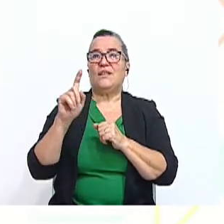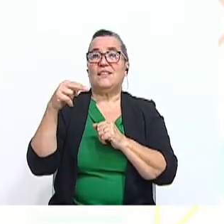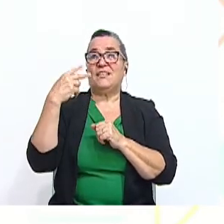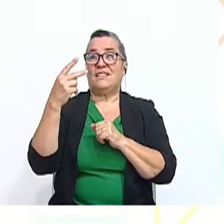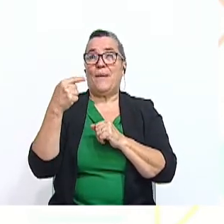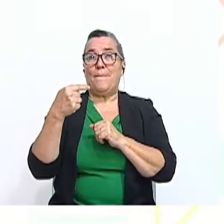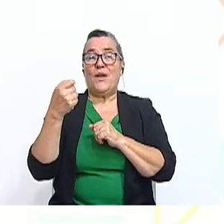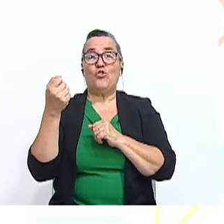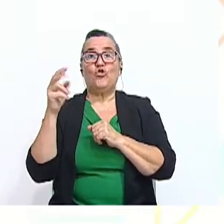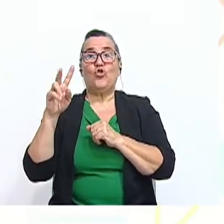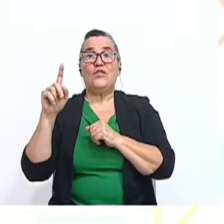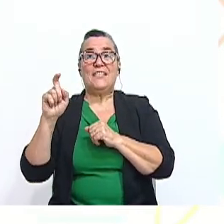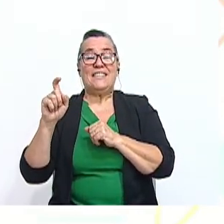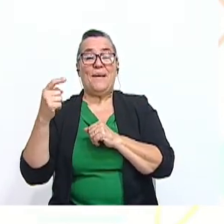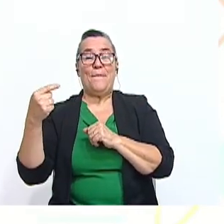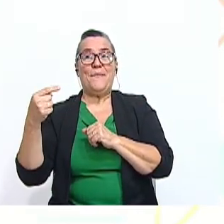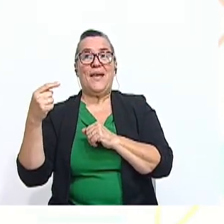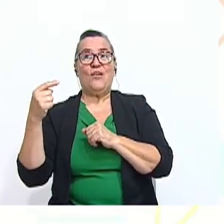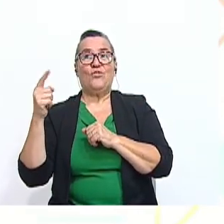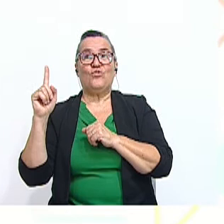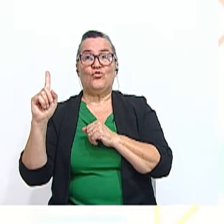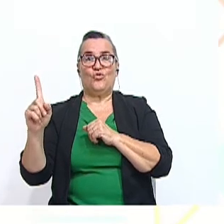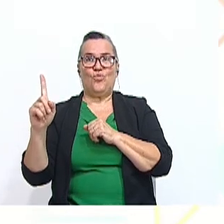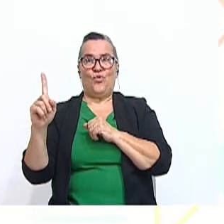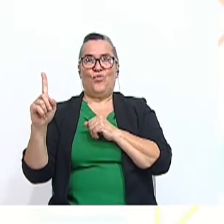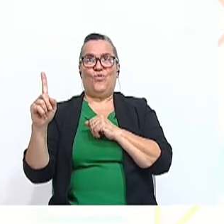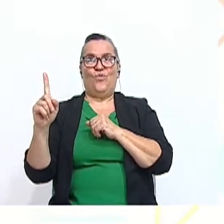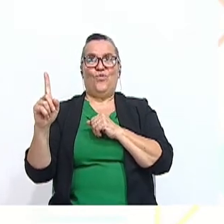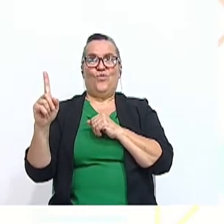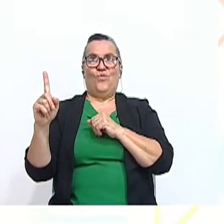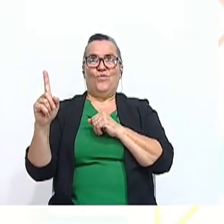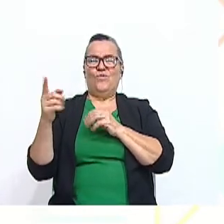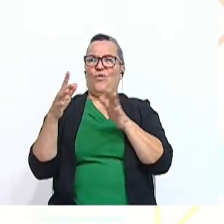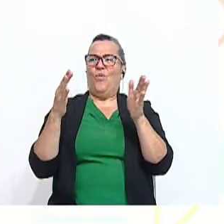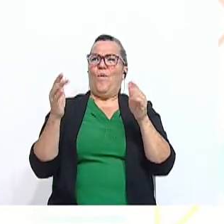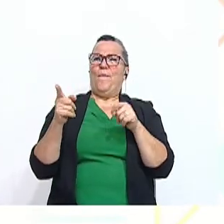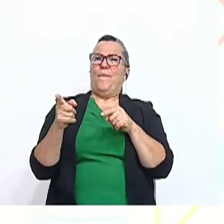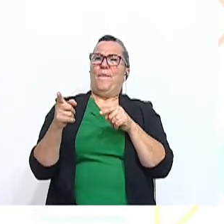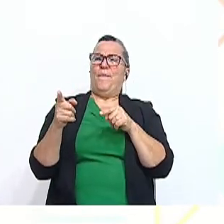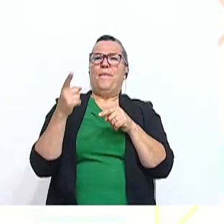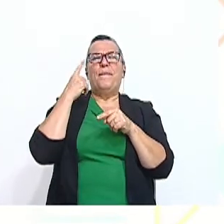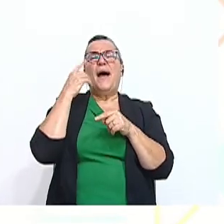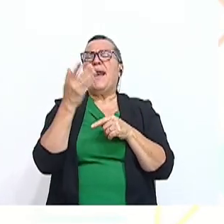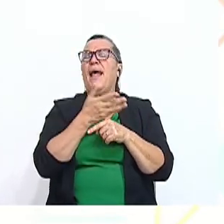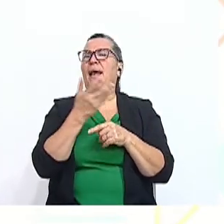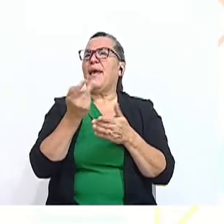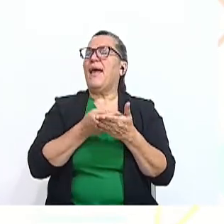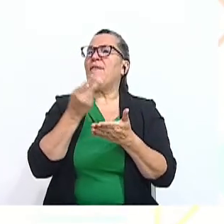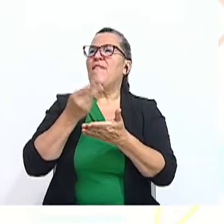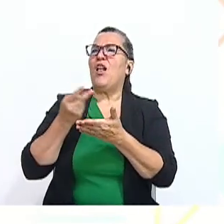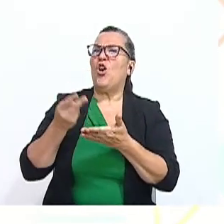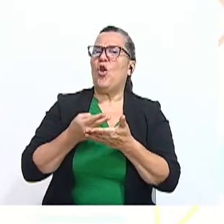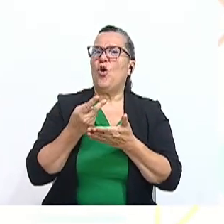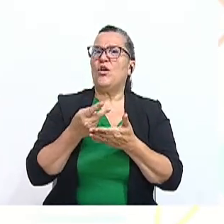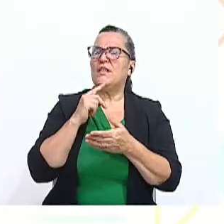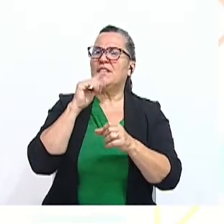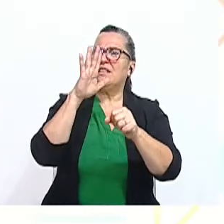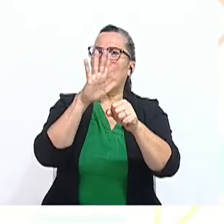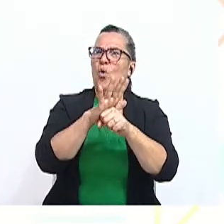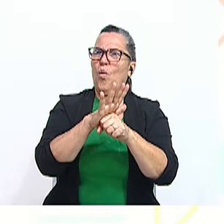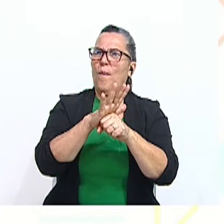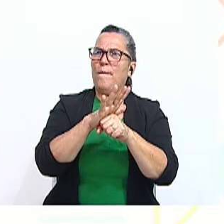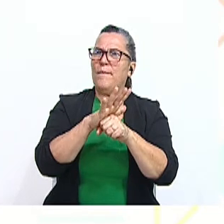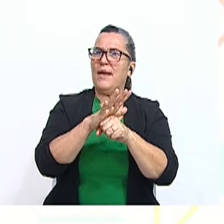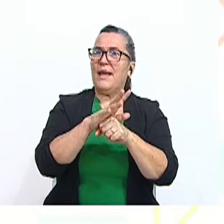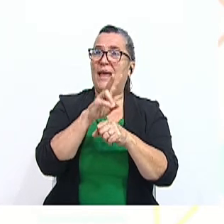menos 12x menos 3. Ahora, comparemos. ¿Para qué valores de x se cumple que estas